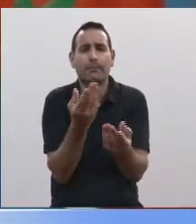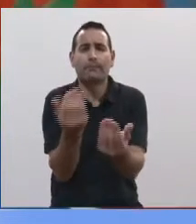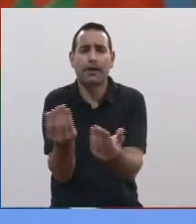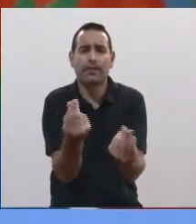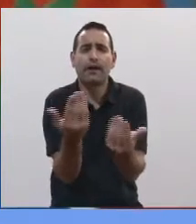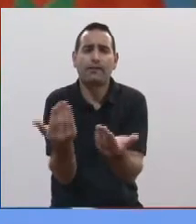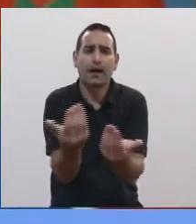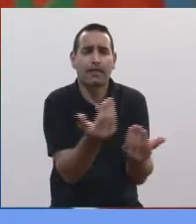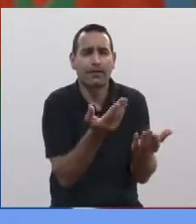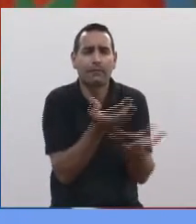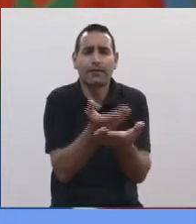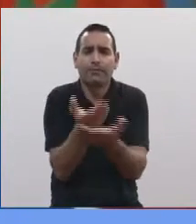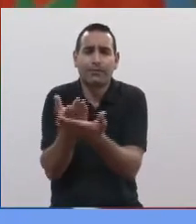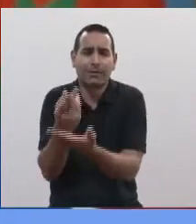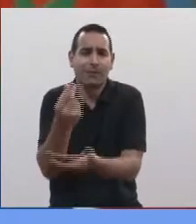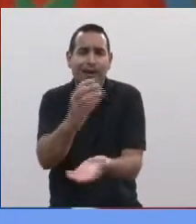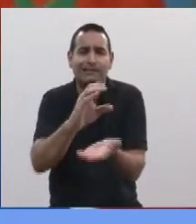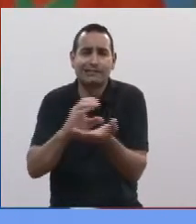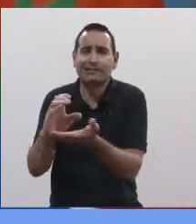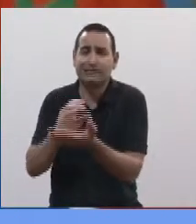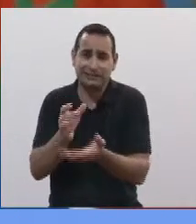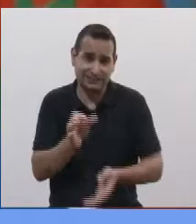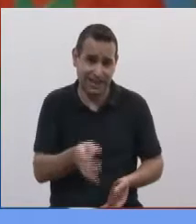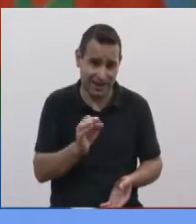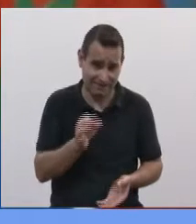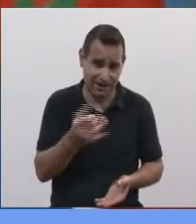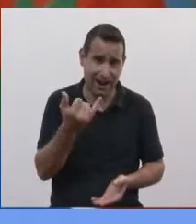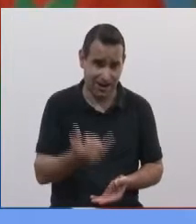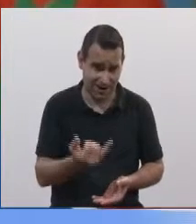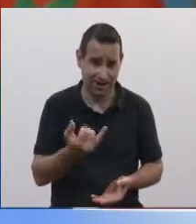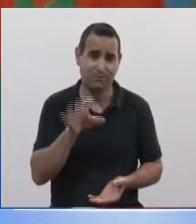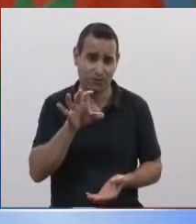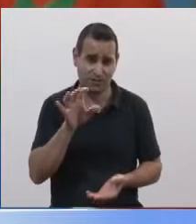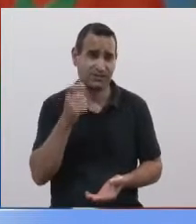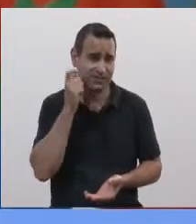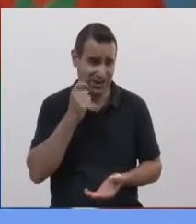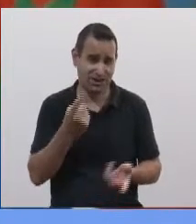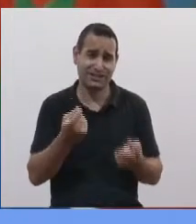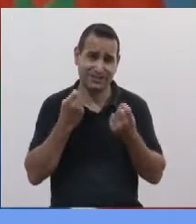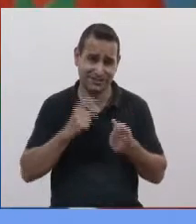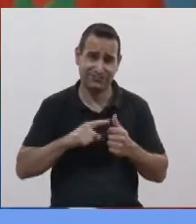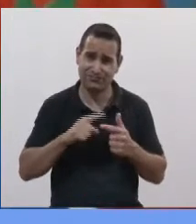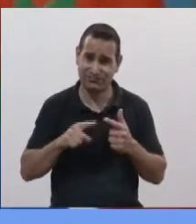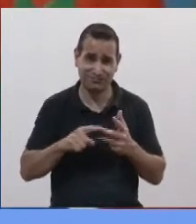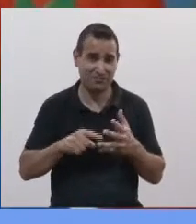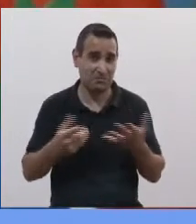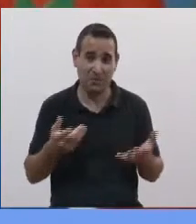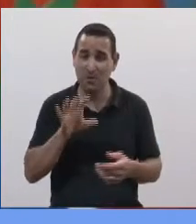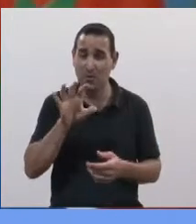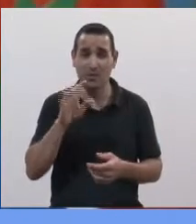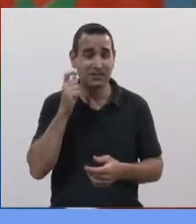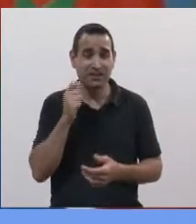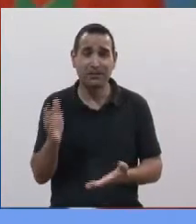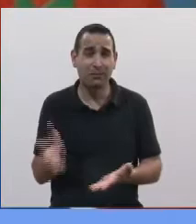recursos, sabiendo de las necesidades, la poca productividad que tiene